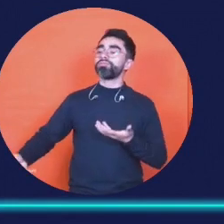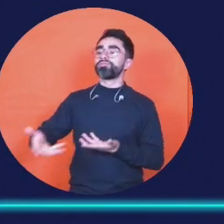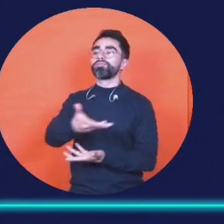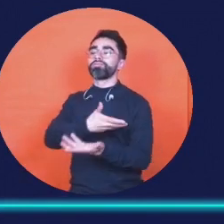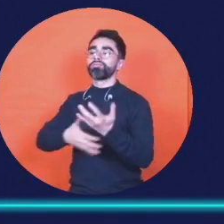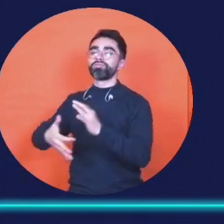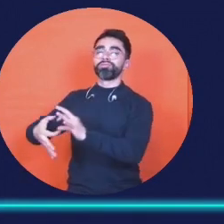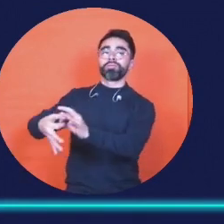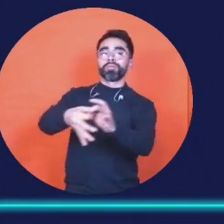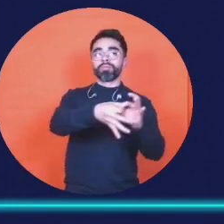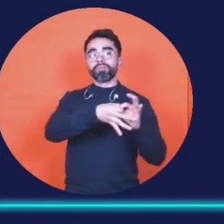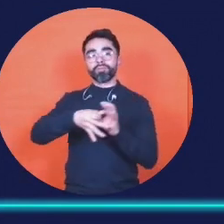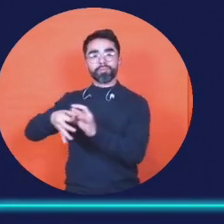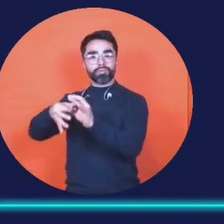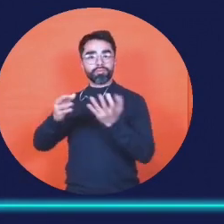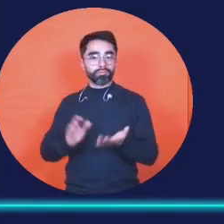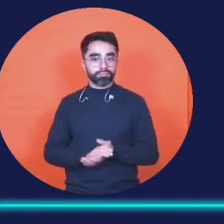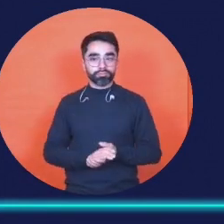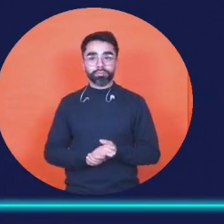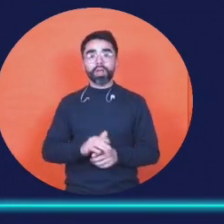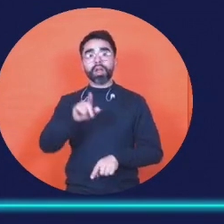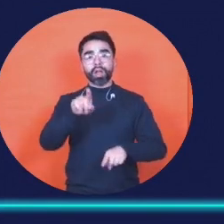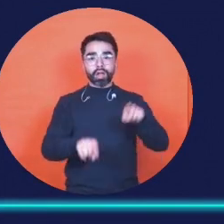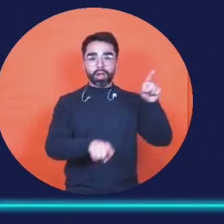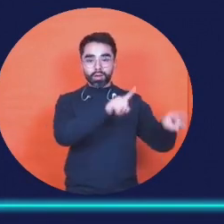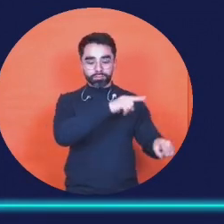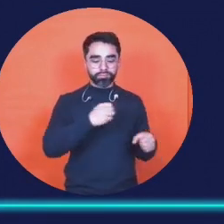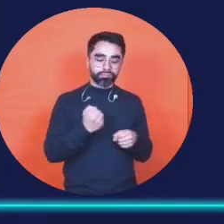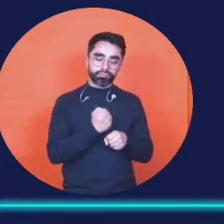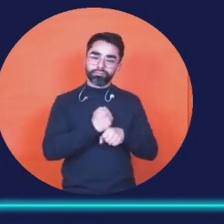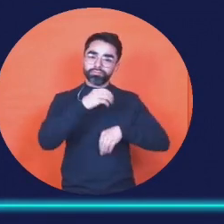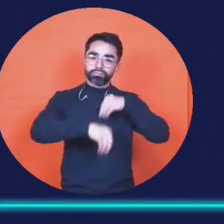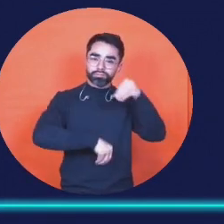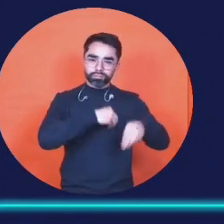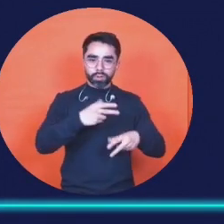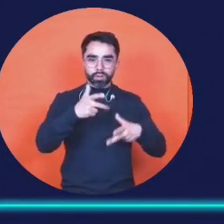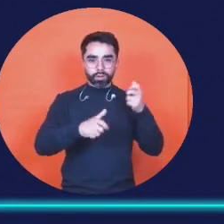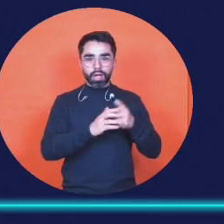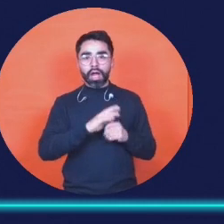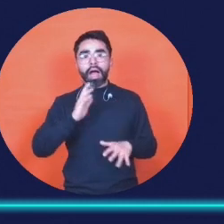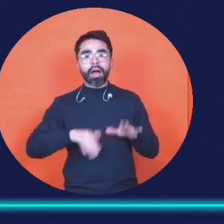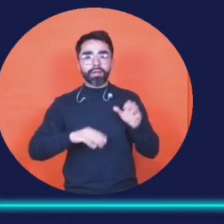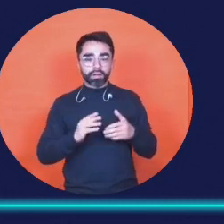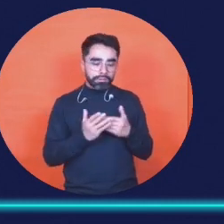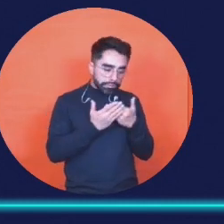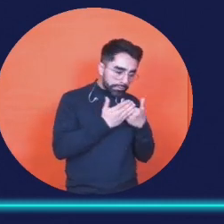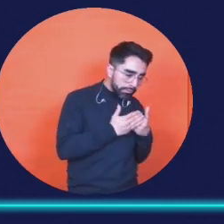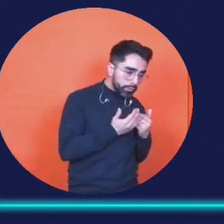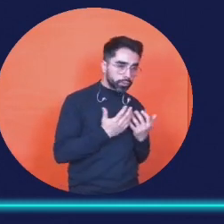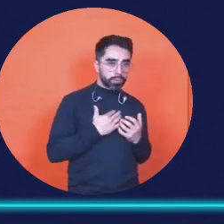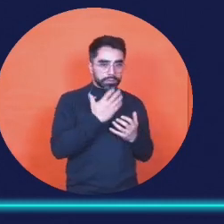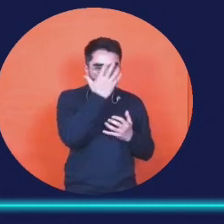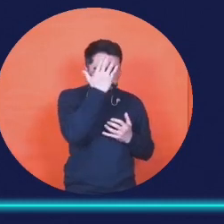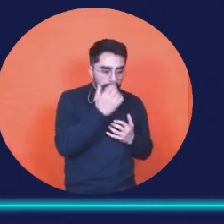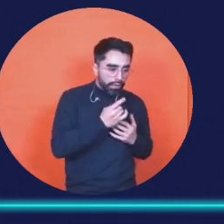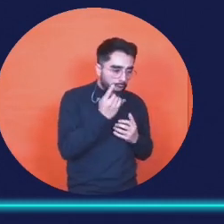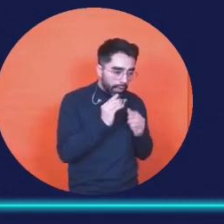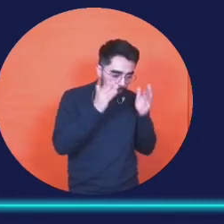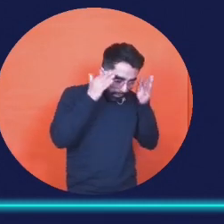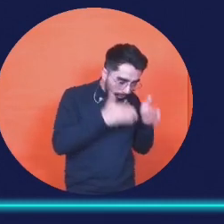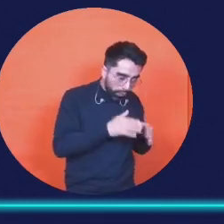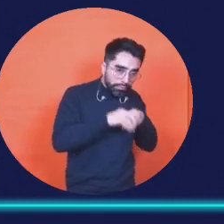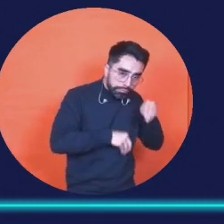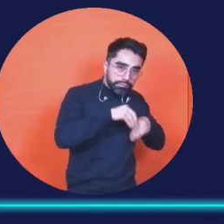las cosas. Yo sé que muchos de los que trabajamos en videojuegos podemos ser introvertidos, estamos felices de vivir en nuestro propio mundo,